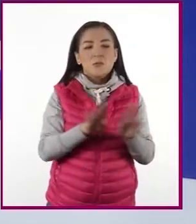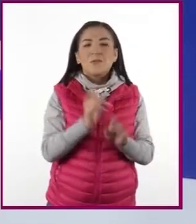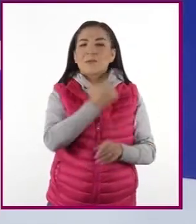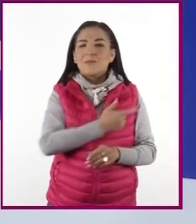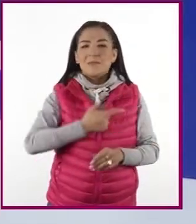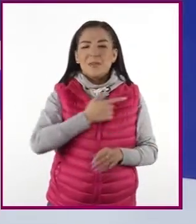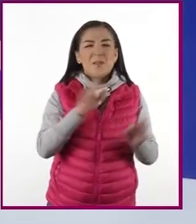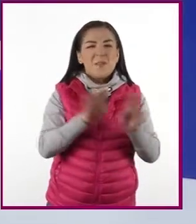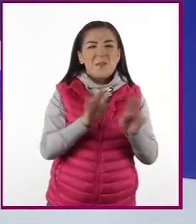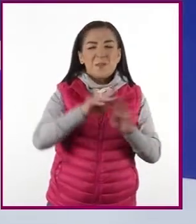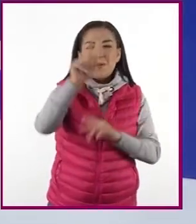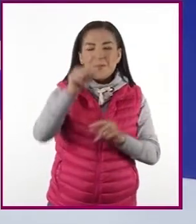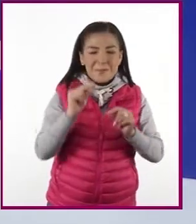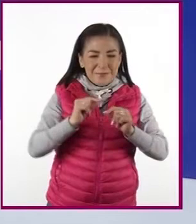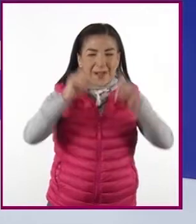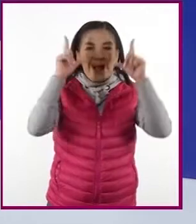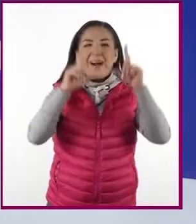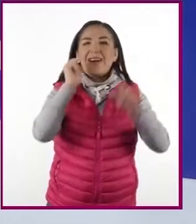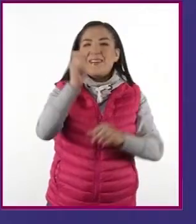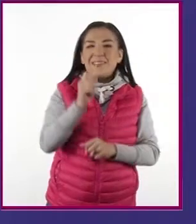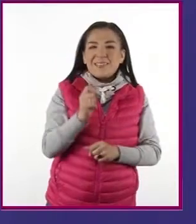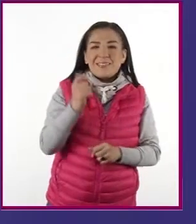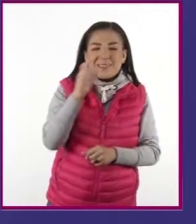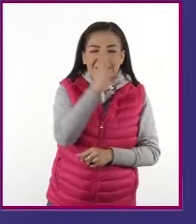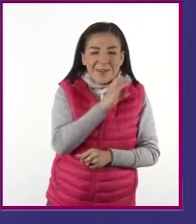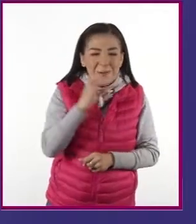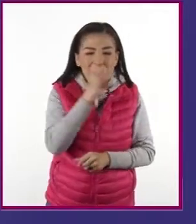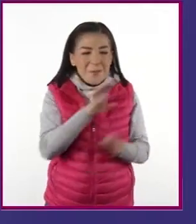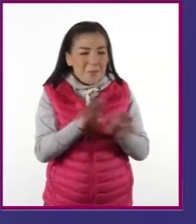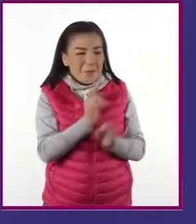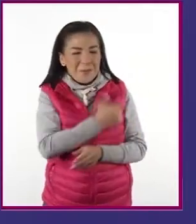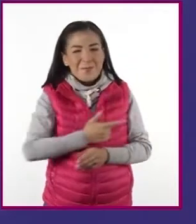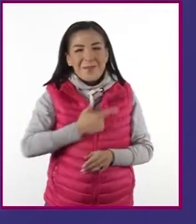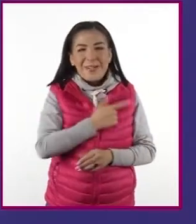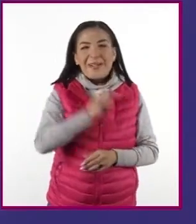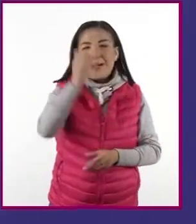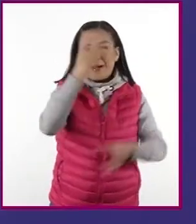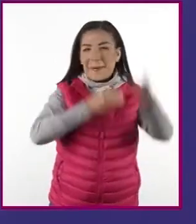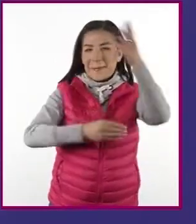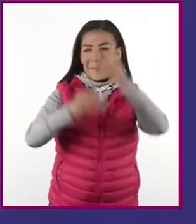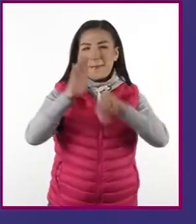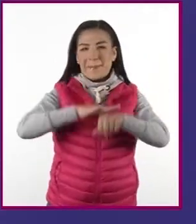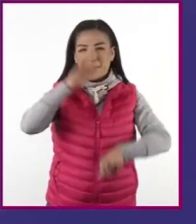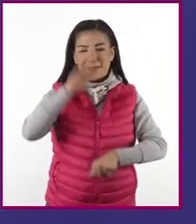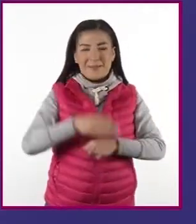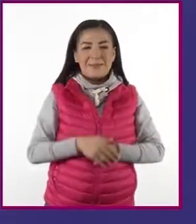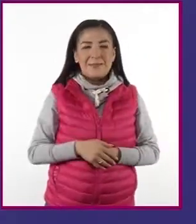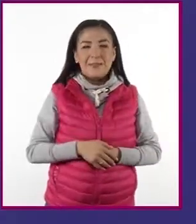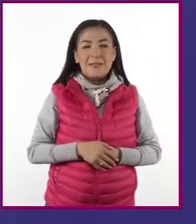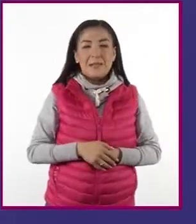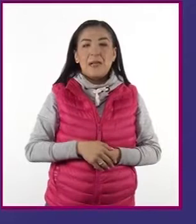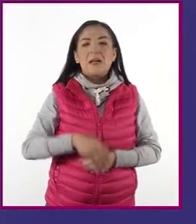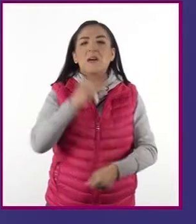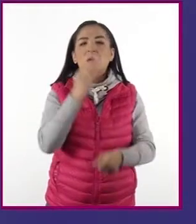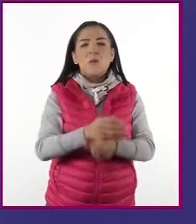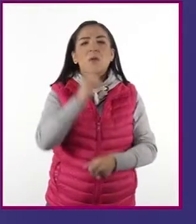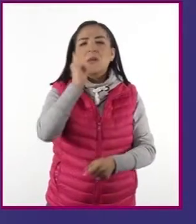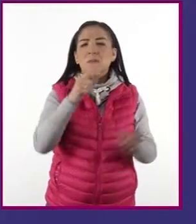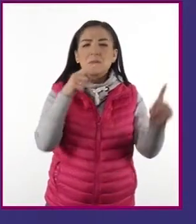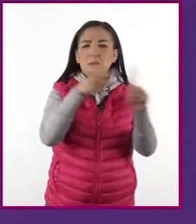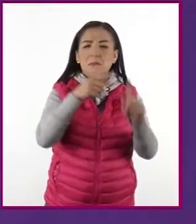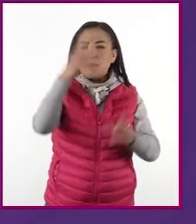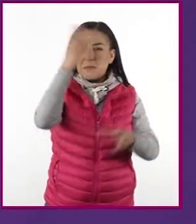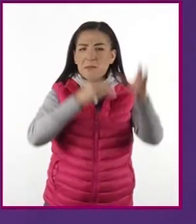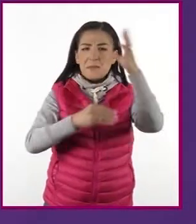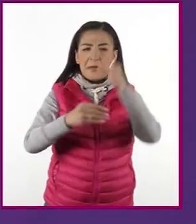y deseo de aprender más. El aprendizaje esperado que trabajaremos en esta ocasión